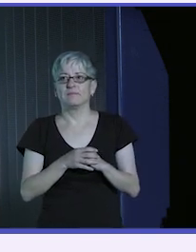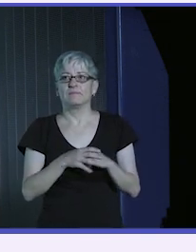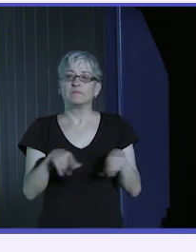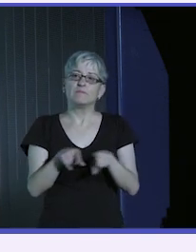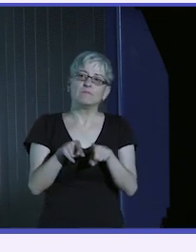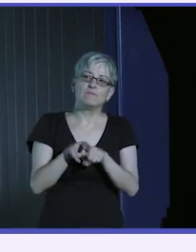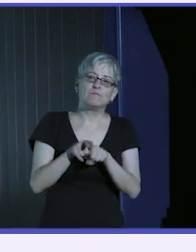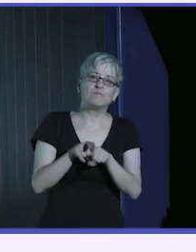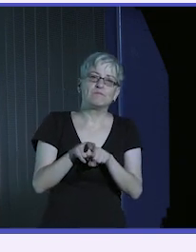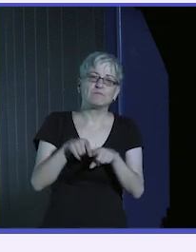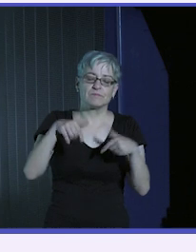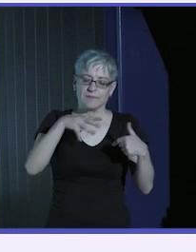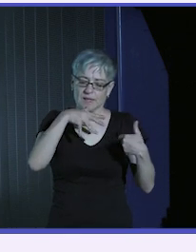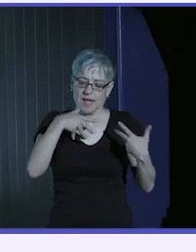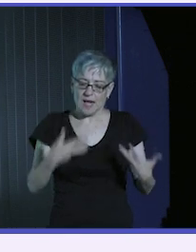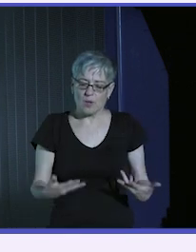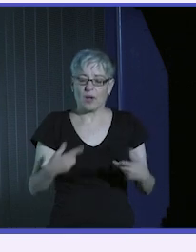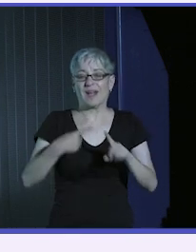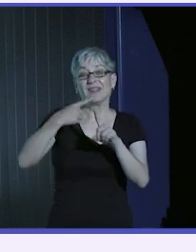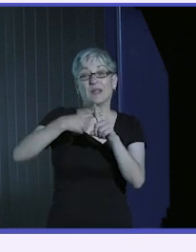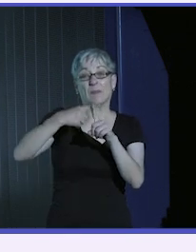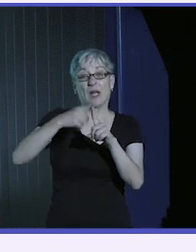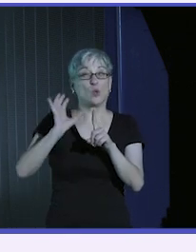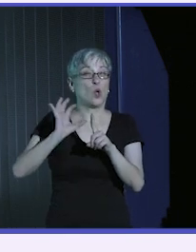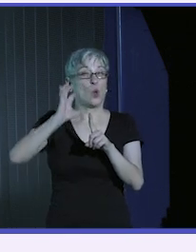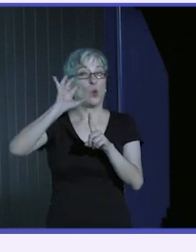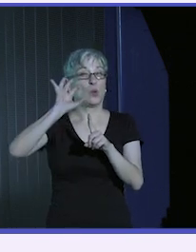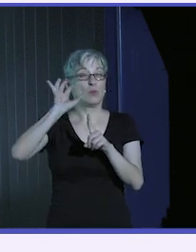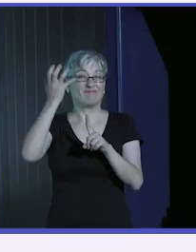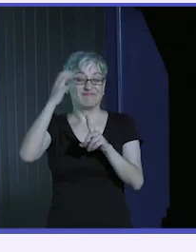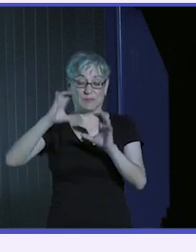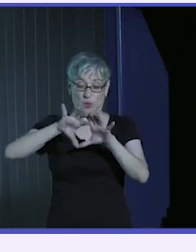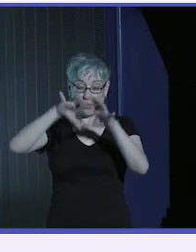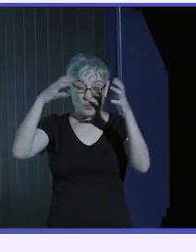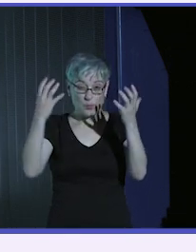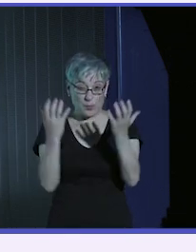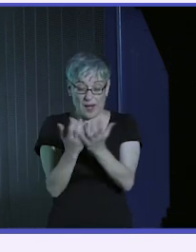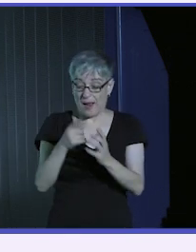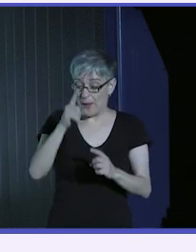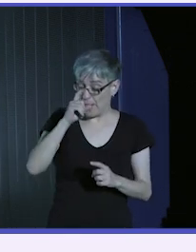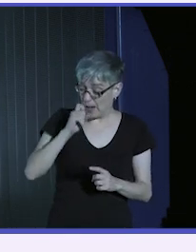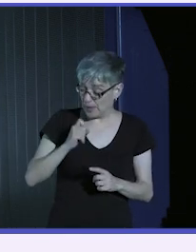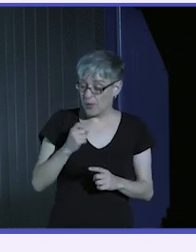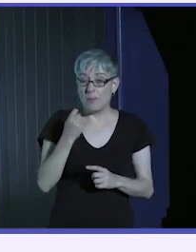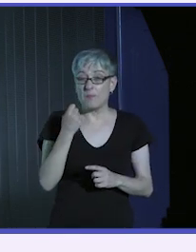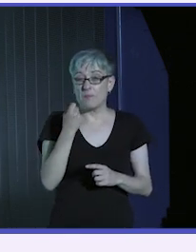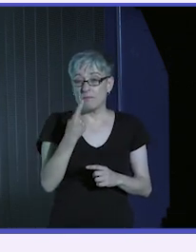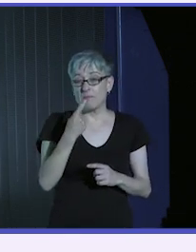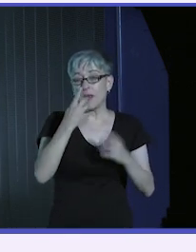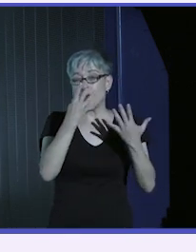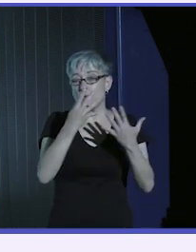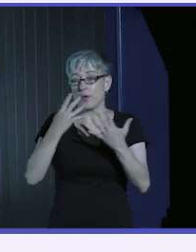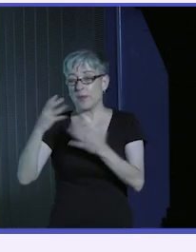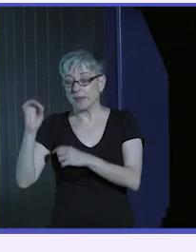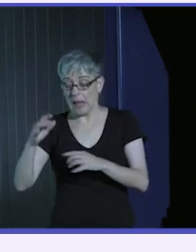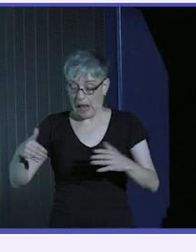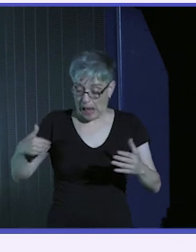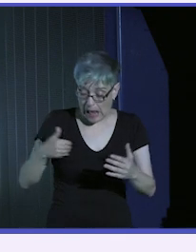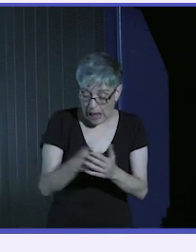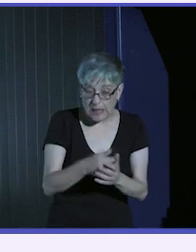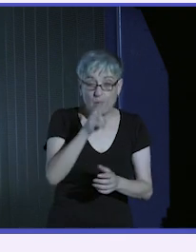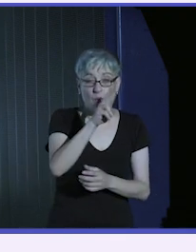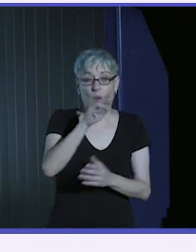ritmo de crecimiento, de aumento de la temperatura global respecto de 1990 para 2050 está en el torno a 2,2-2,3